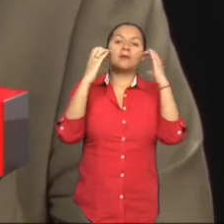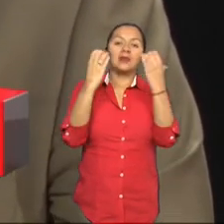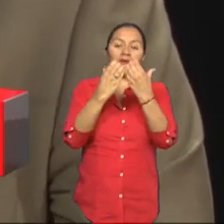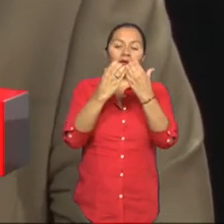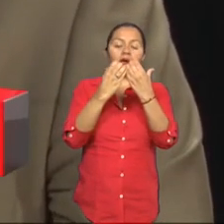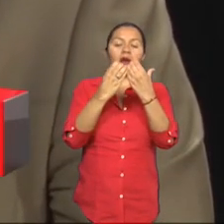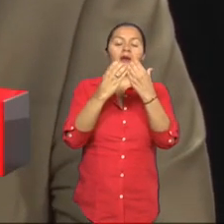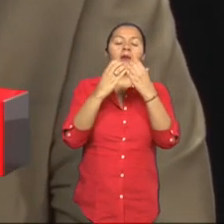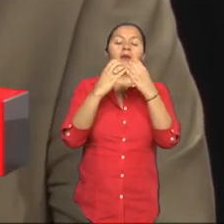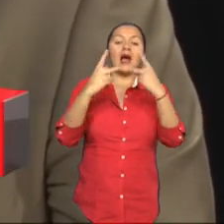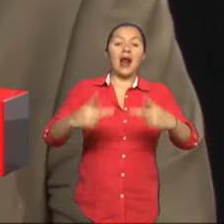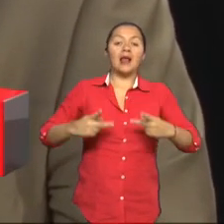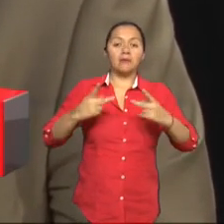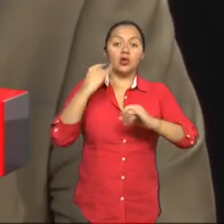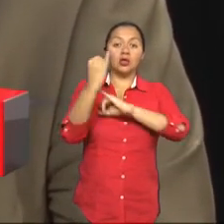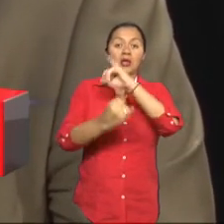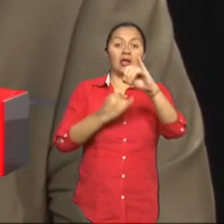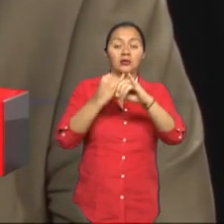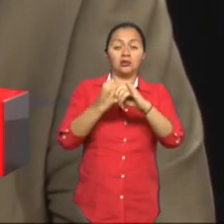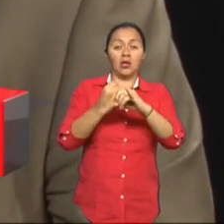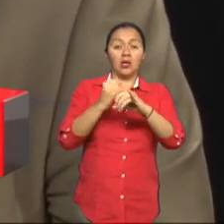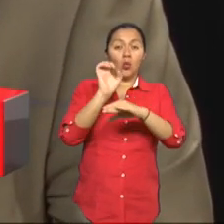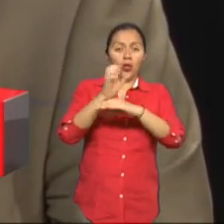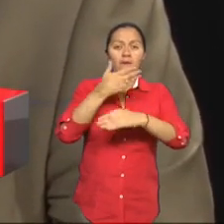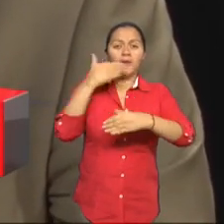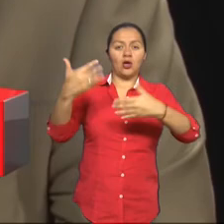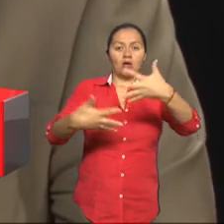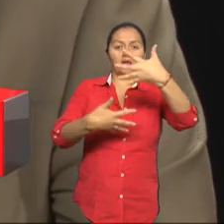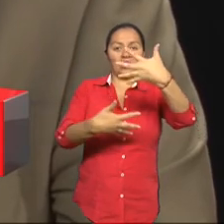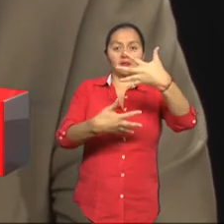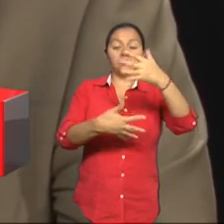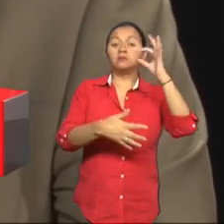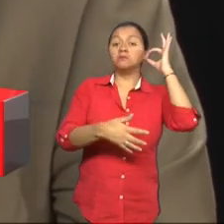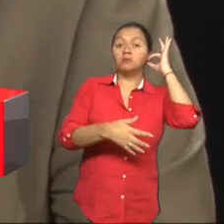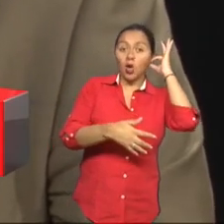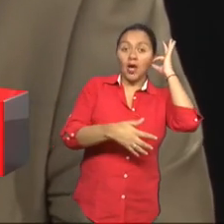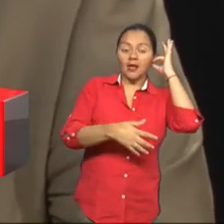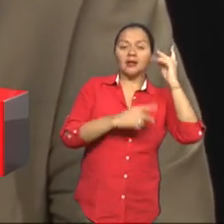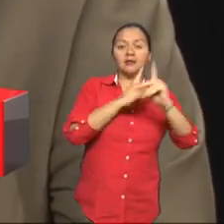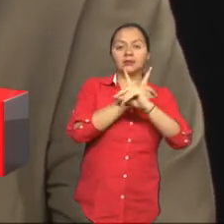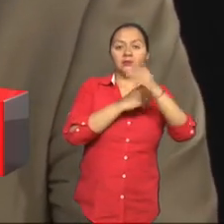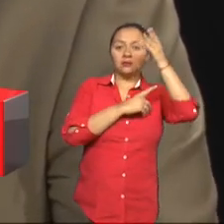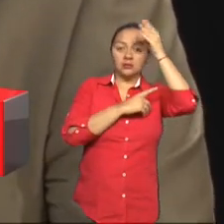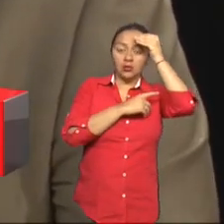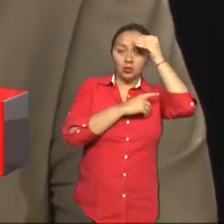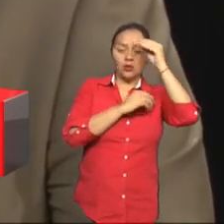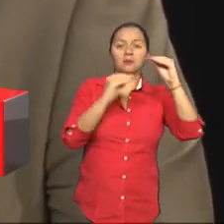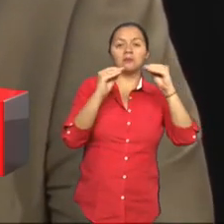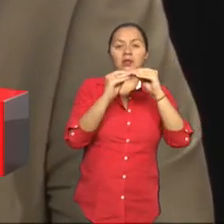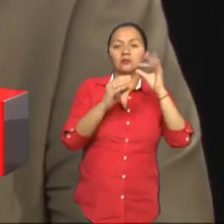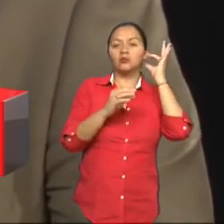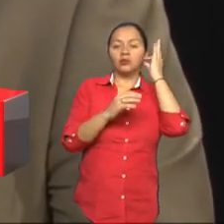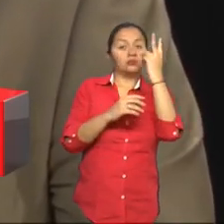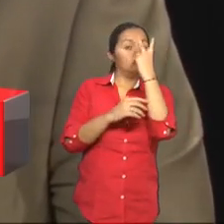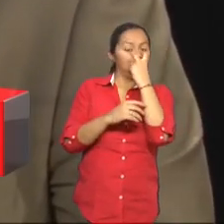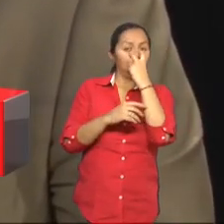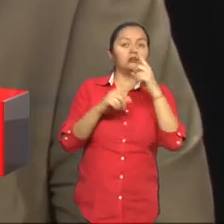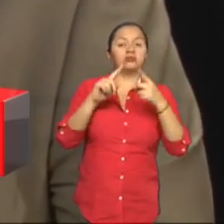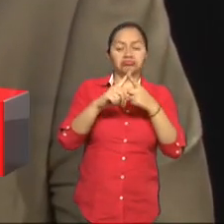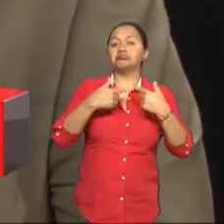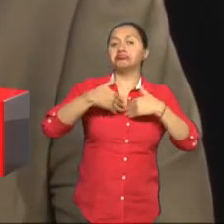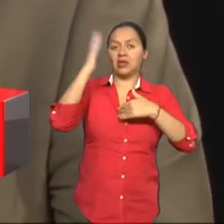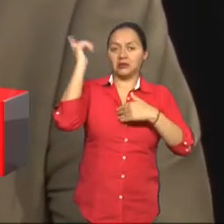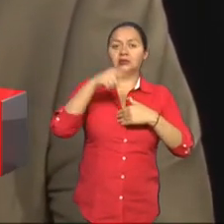rankeados dentro de los 10 mejores de acuerdo a su disciplina, tanto chicos con discapacidad intelectual como visual, que tenemos hoy en día los más destacados.